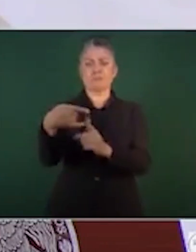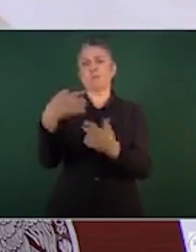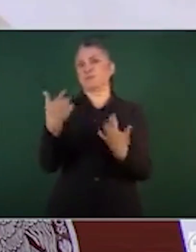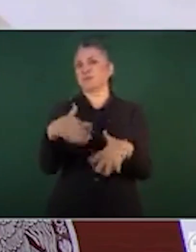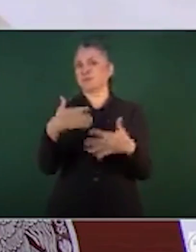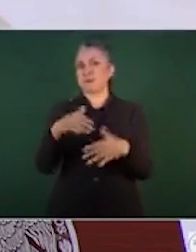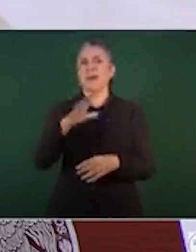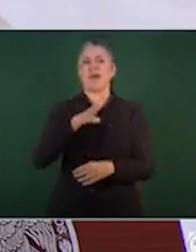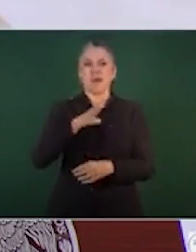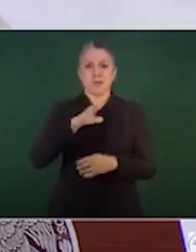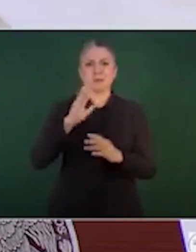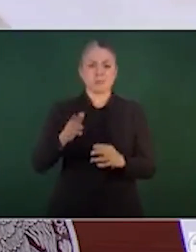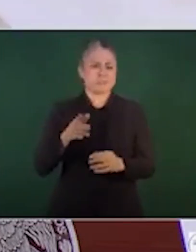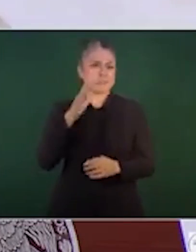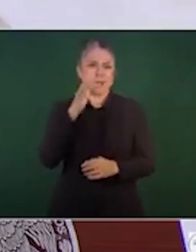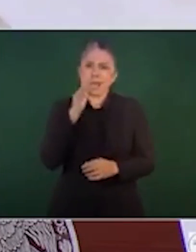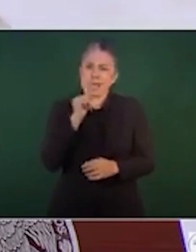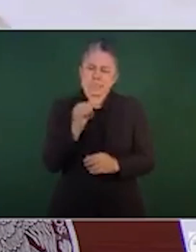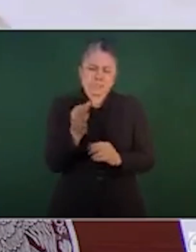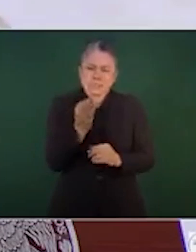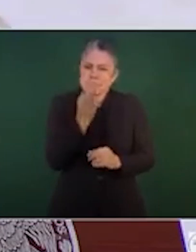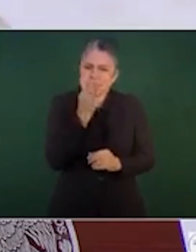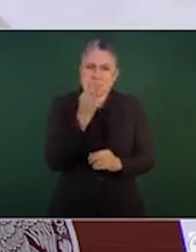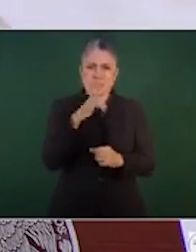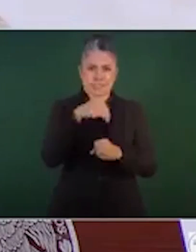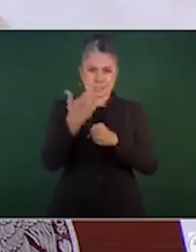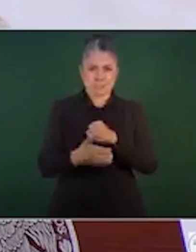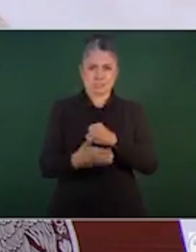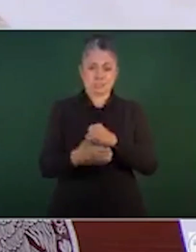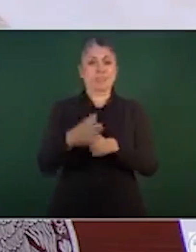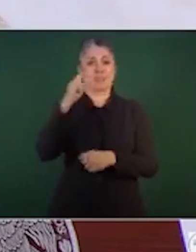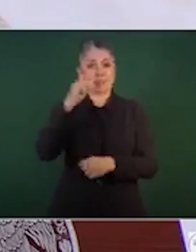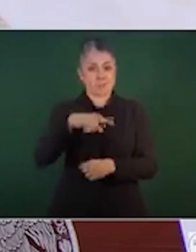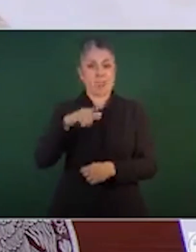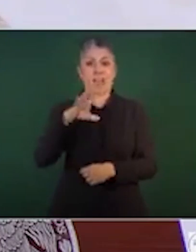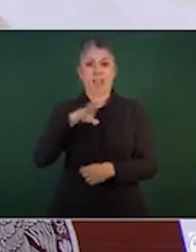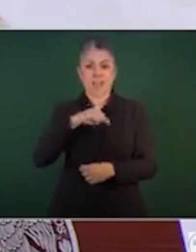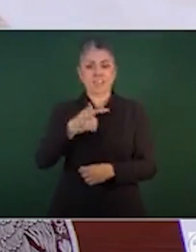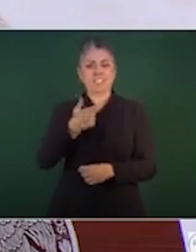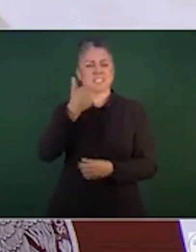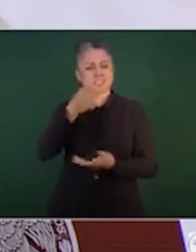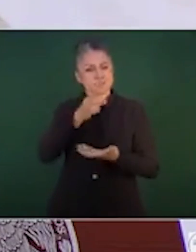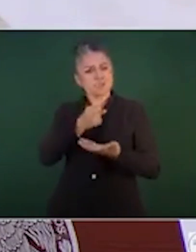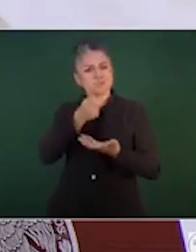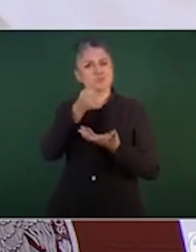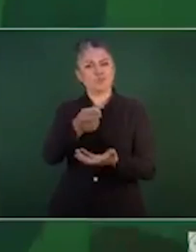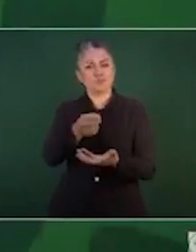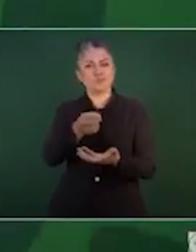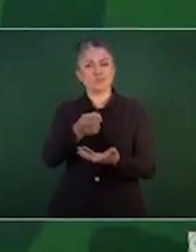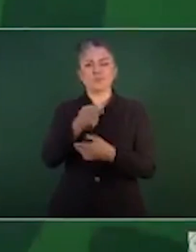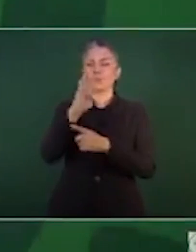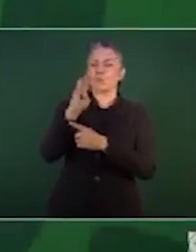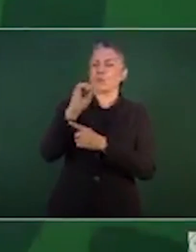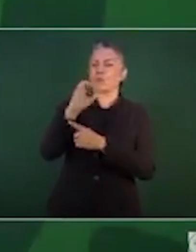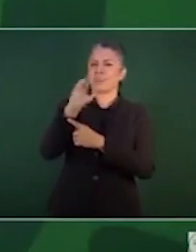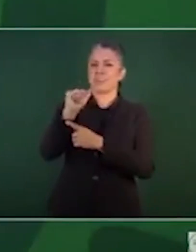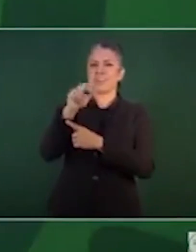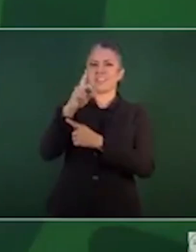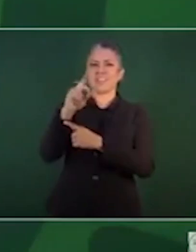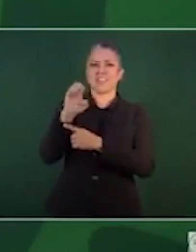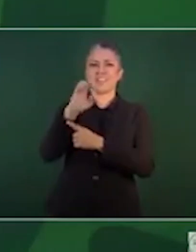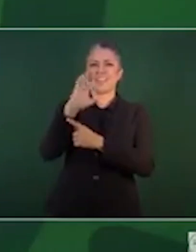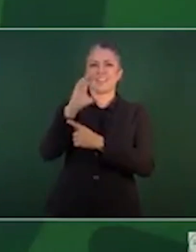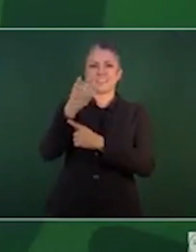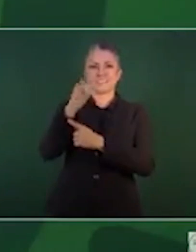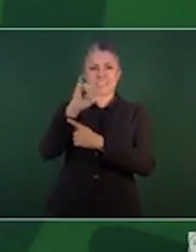terminada y además existe una inversión en Boca de Chila, en el puerto